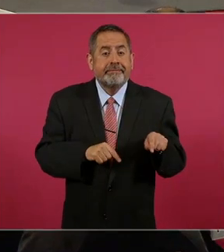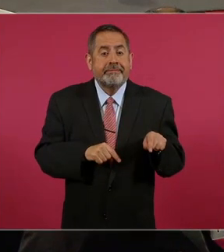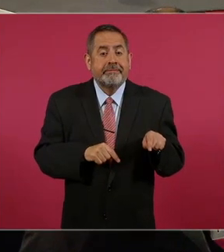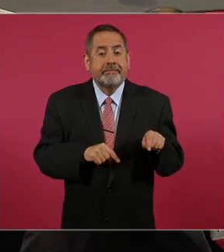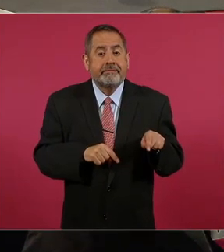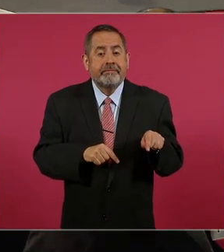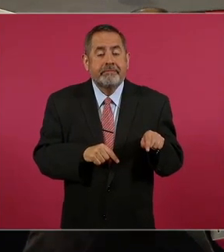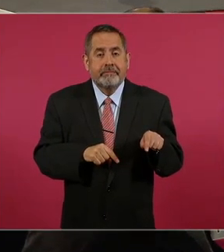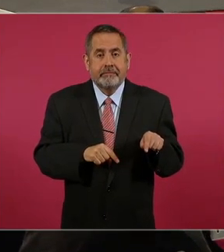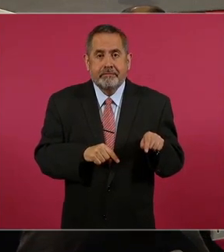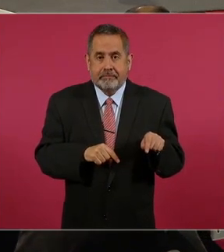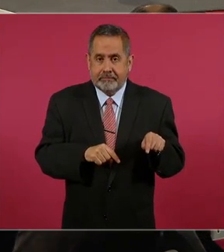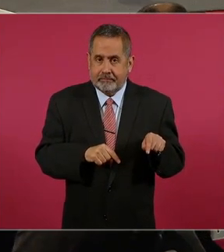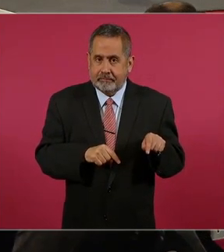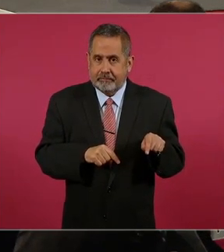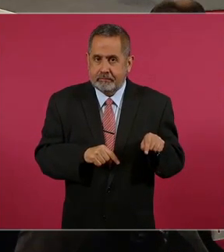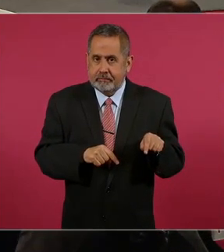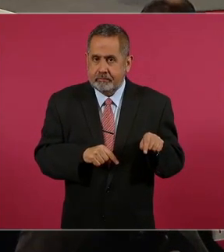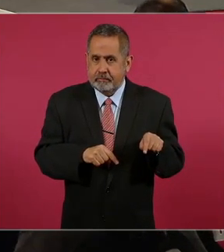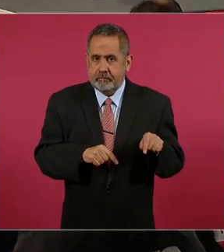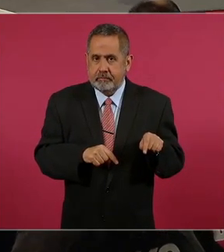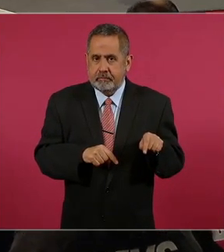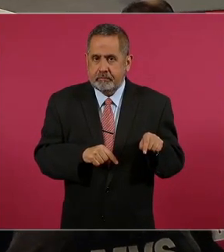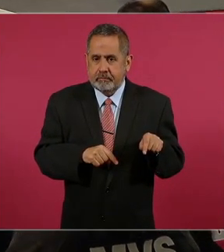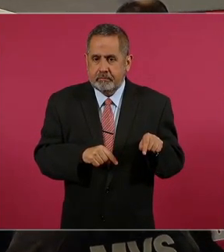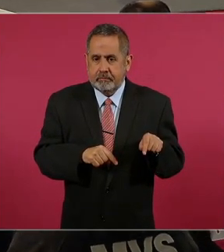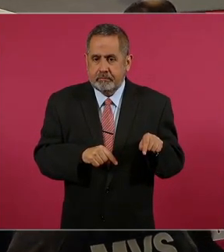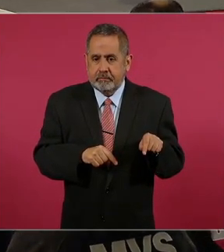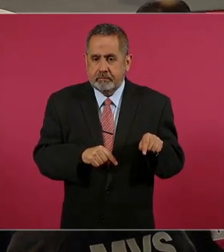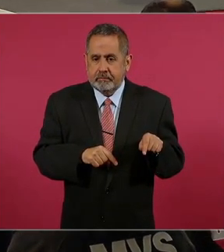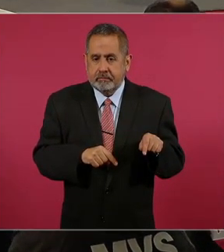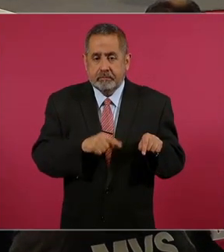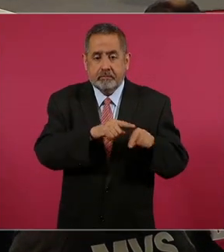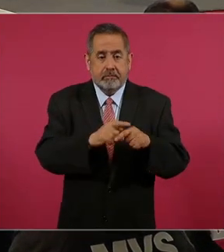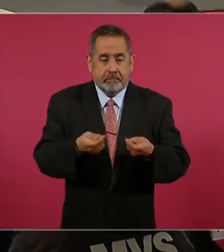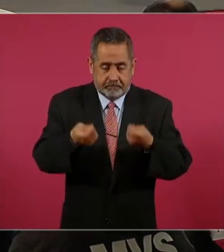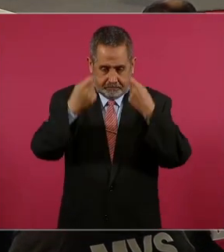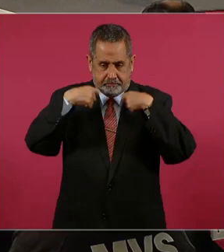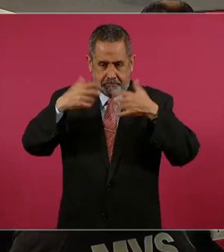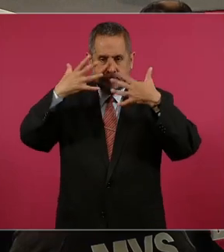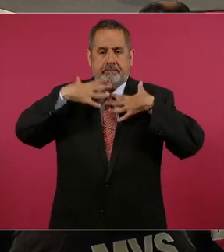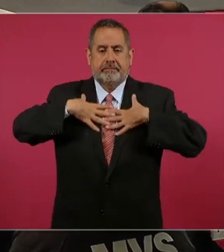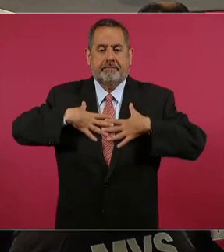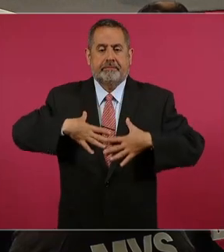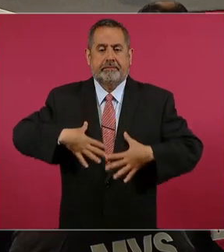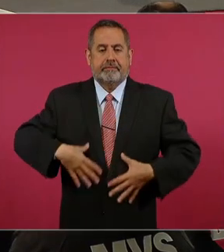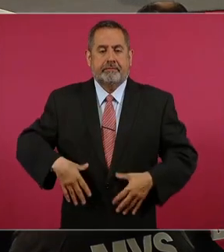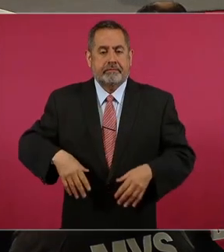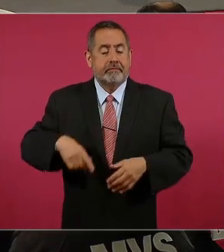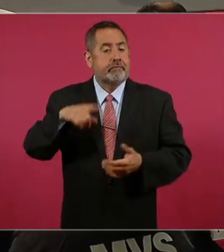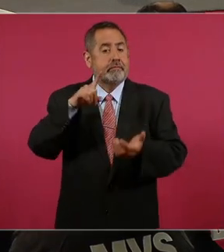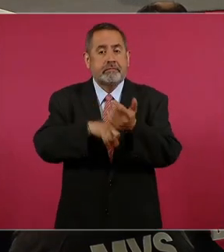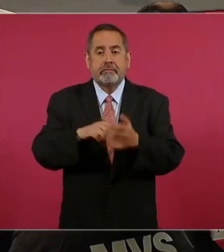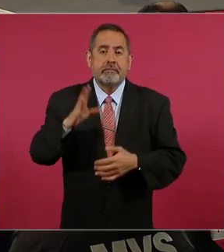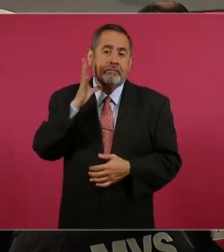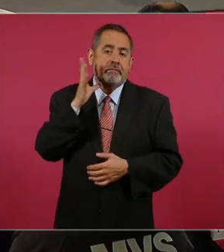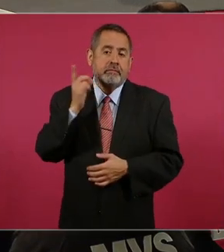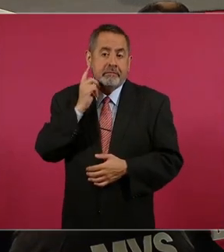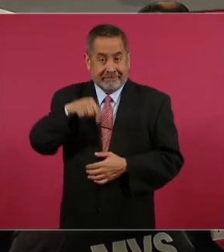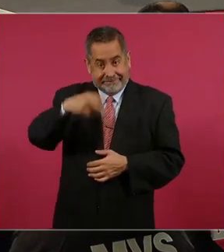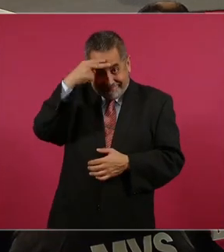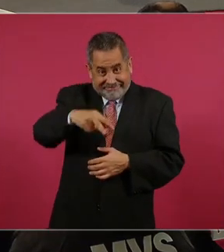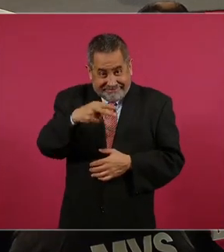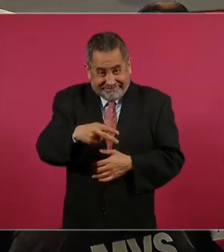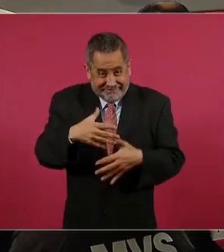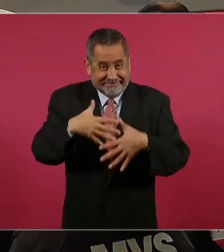se pusieron hasta camisetas en la Cámara de Diputados de México